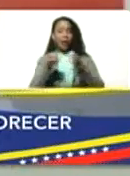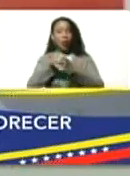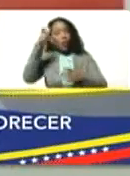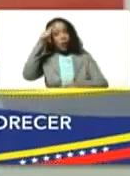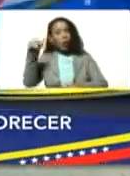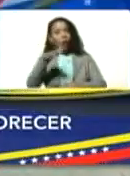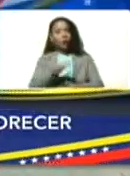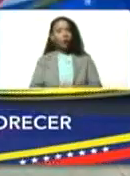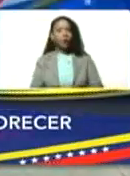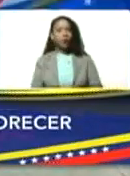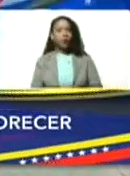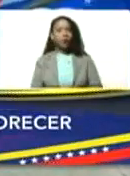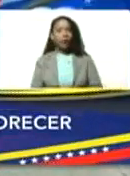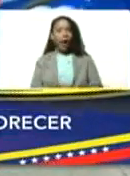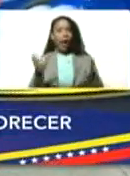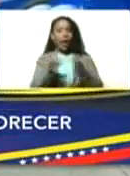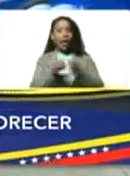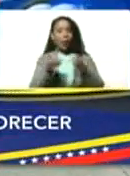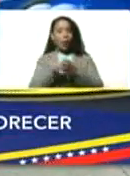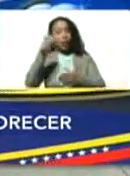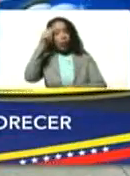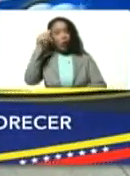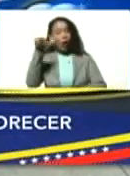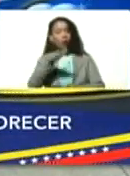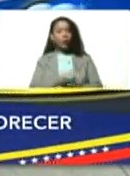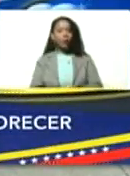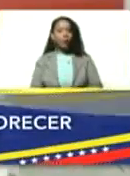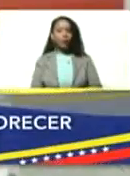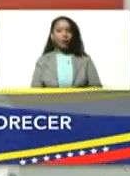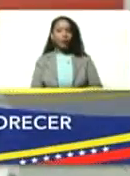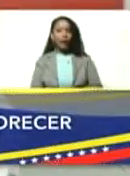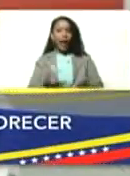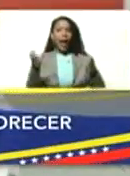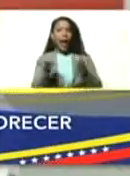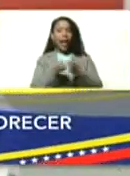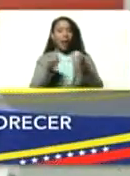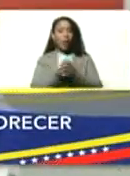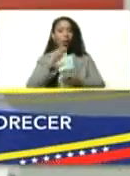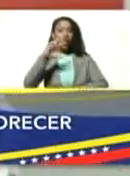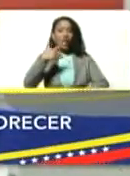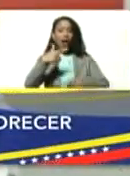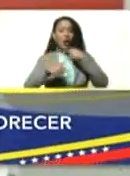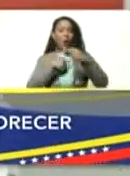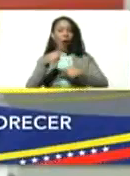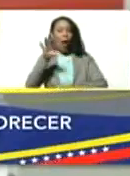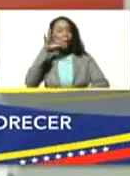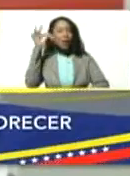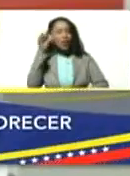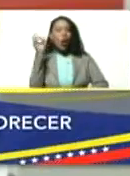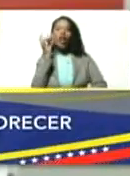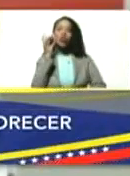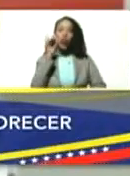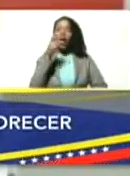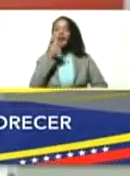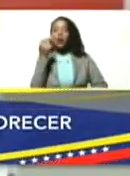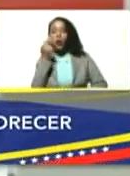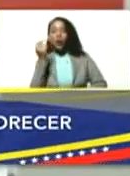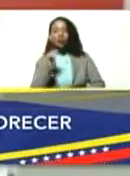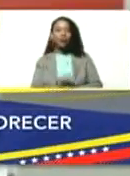pueblo. El equipo del pueblo, el equipo del tricolor, del amarillo, del azul, del